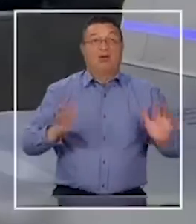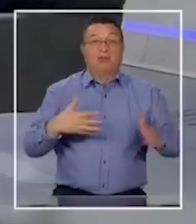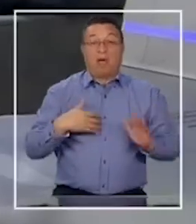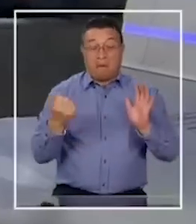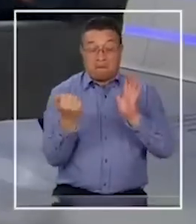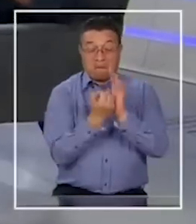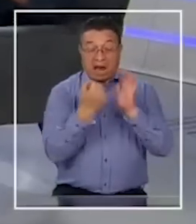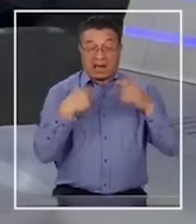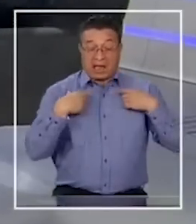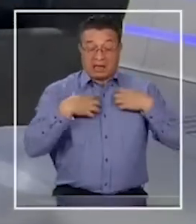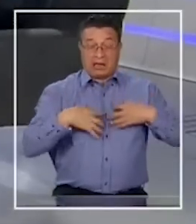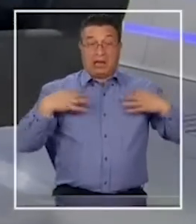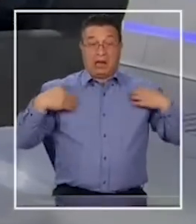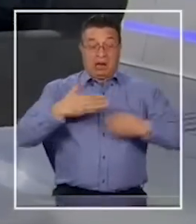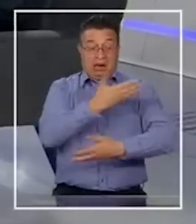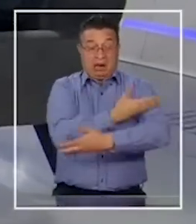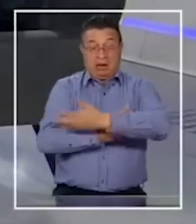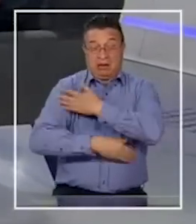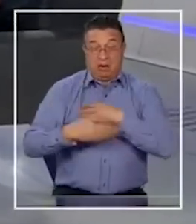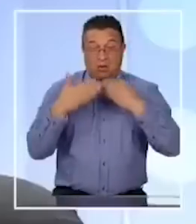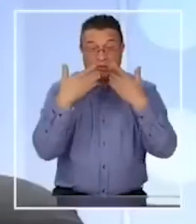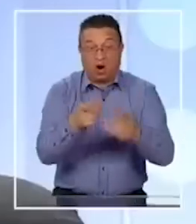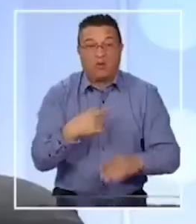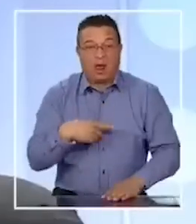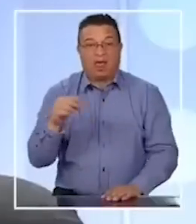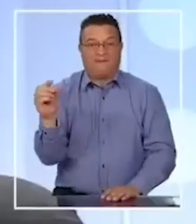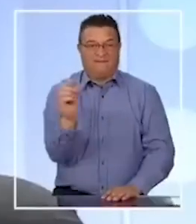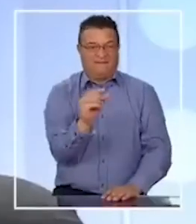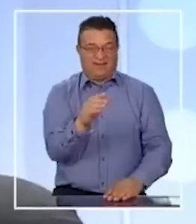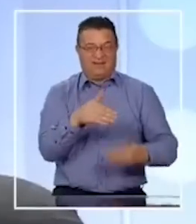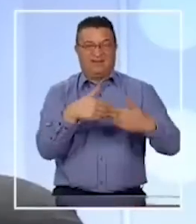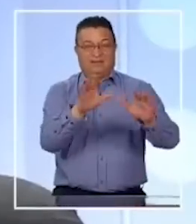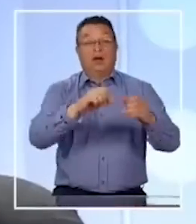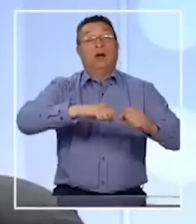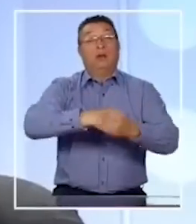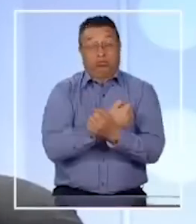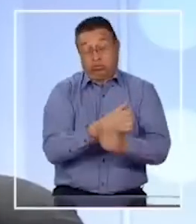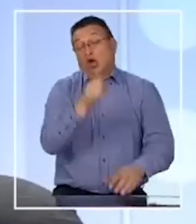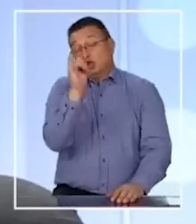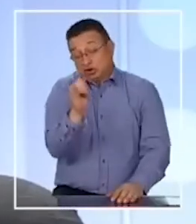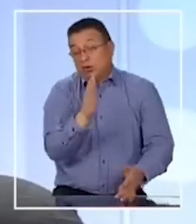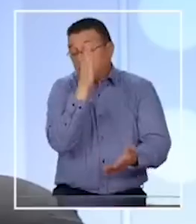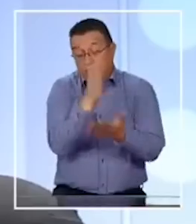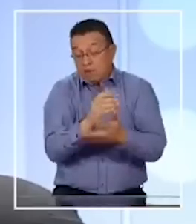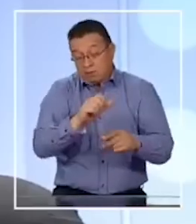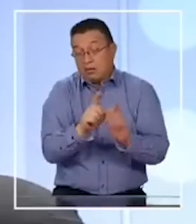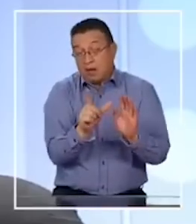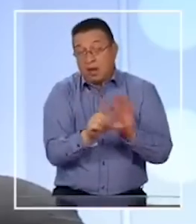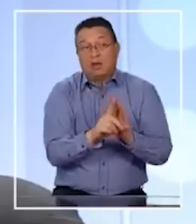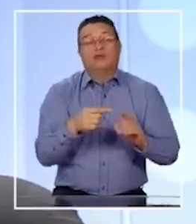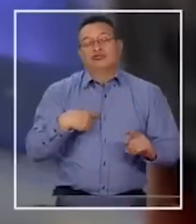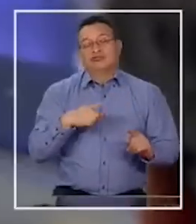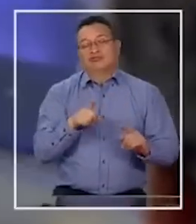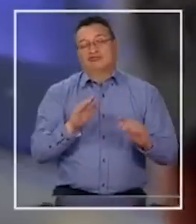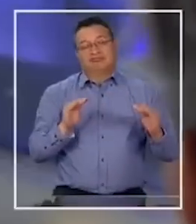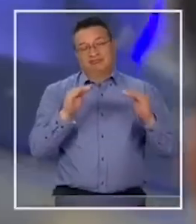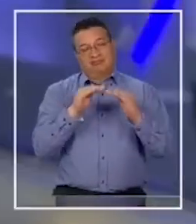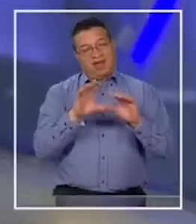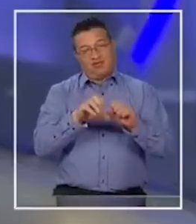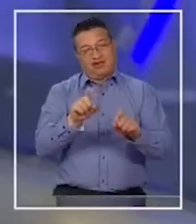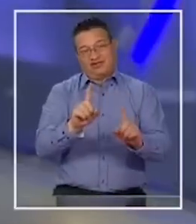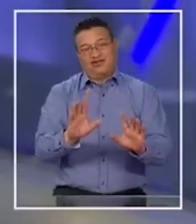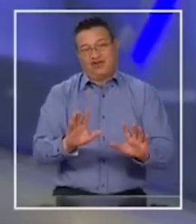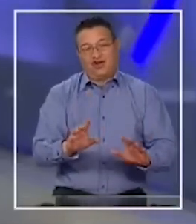las camisetas esa es una suerte de humillación a las personas que están privadas de libertad como corresponden la ley yo no estoy de acuerdo con eso